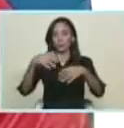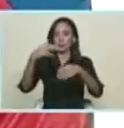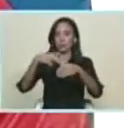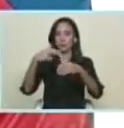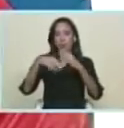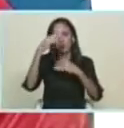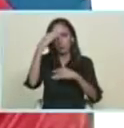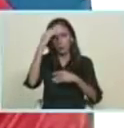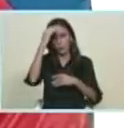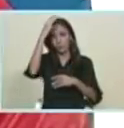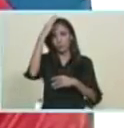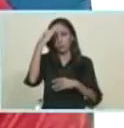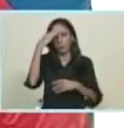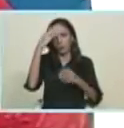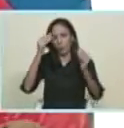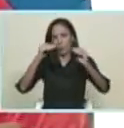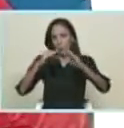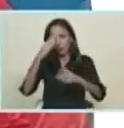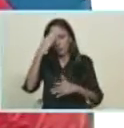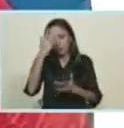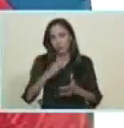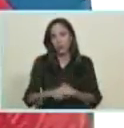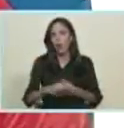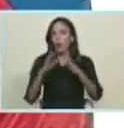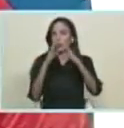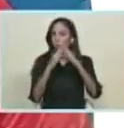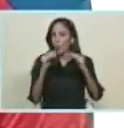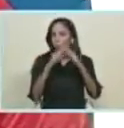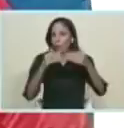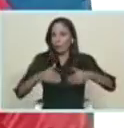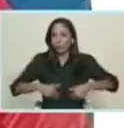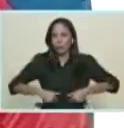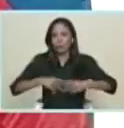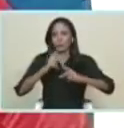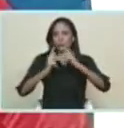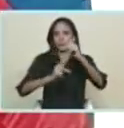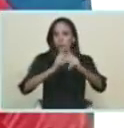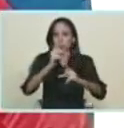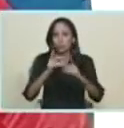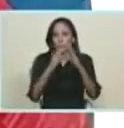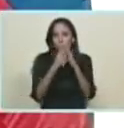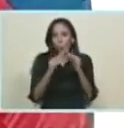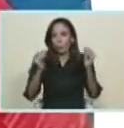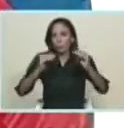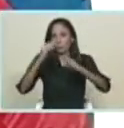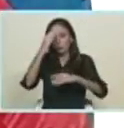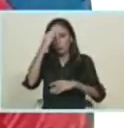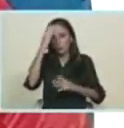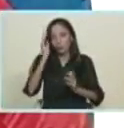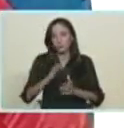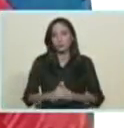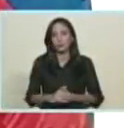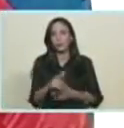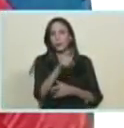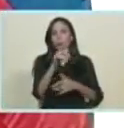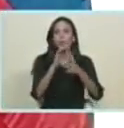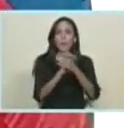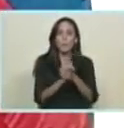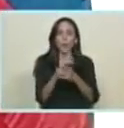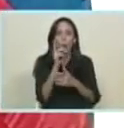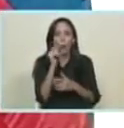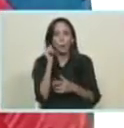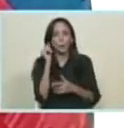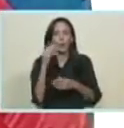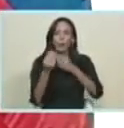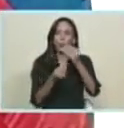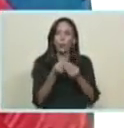sabiendo además, bueno, todo el esfuerzo productivo que hay que hacer, compañero, compañera,